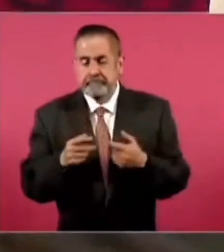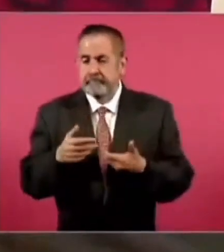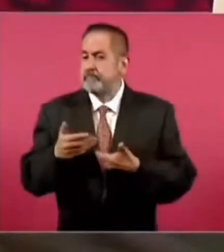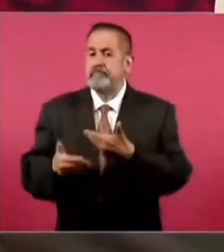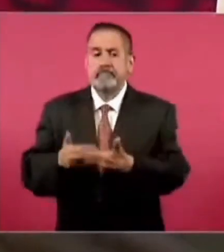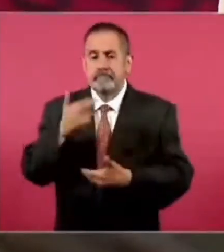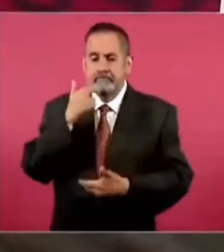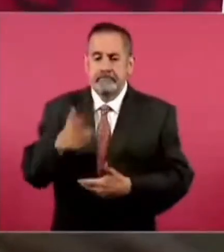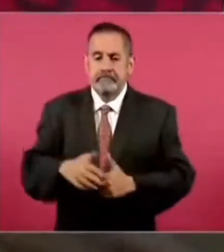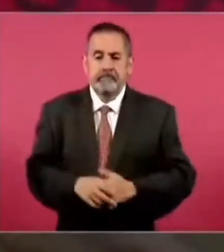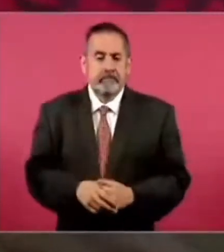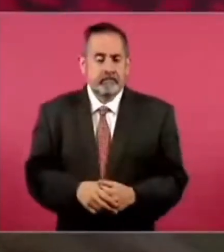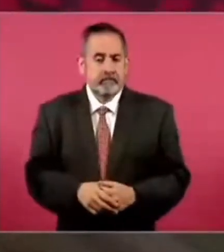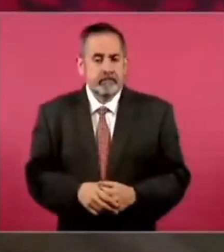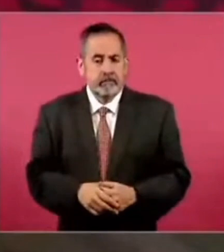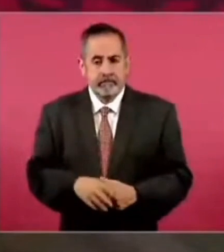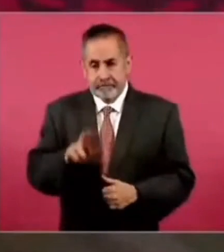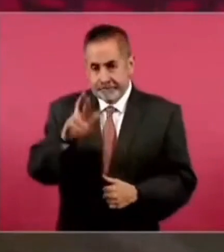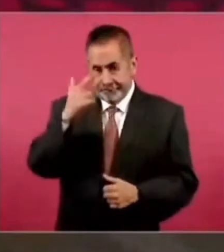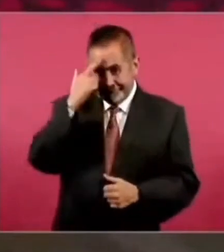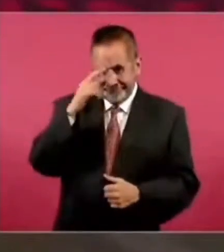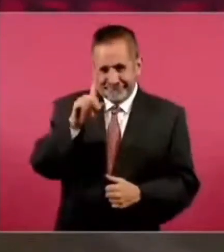primero enfrentamos